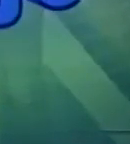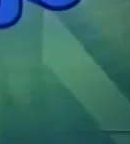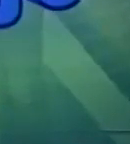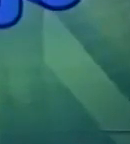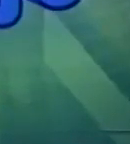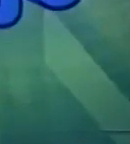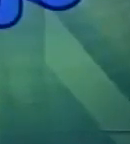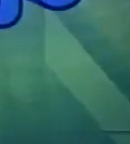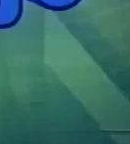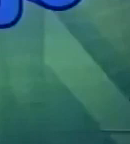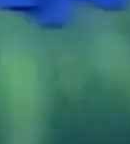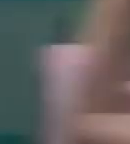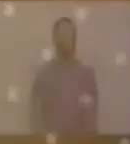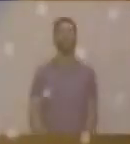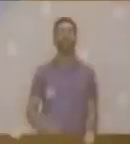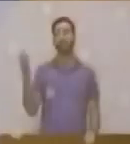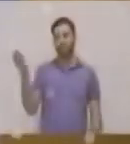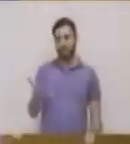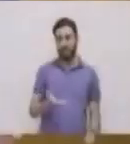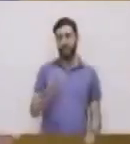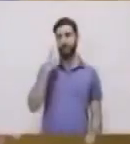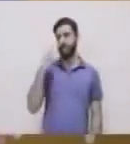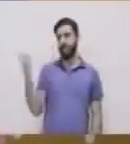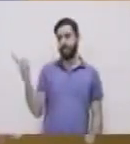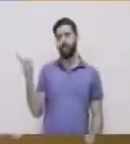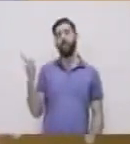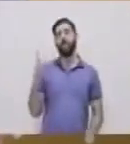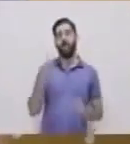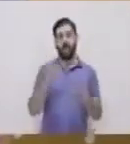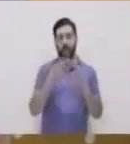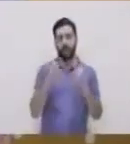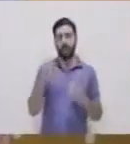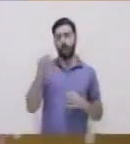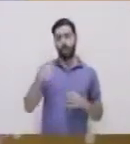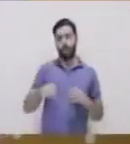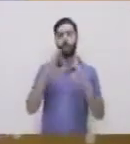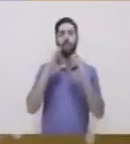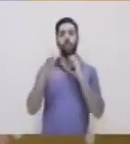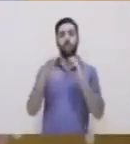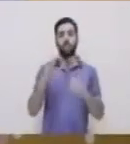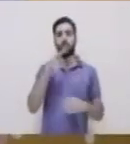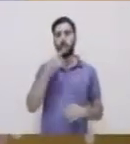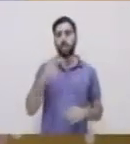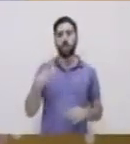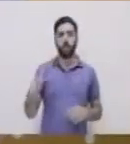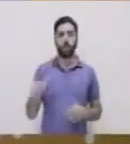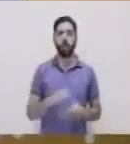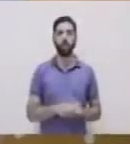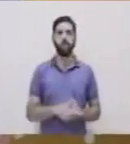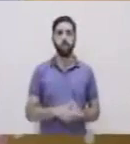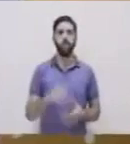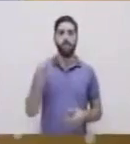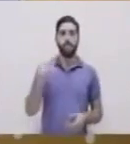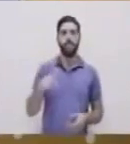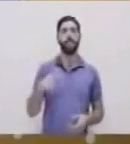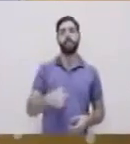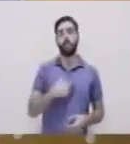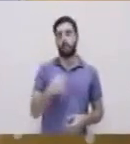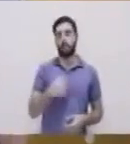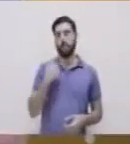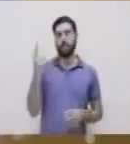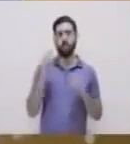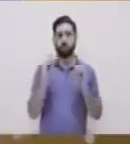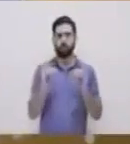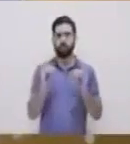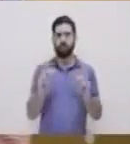Comunicación y lenguaje. Bienvenidos al segmento de comunicación y lenguaje. Hoy nos acompaña María Alejandra Corzo para enseñarnos un